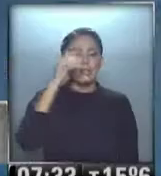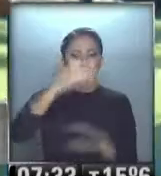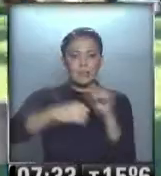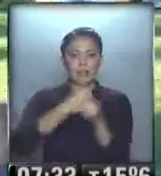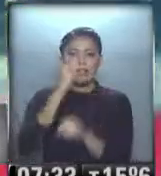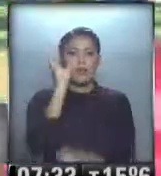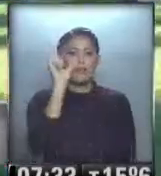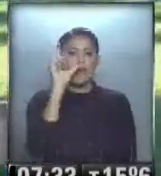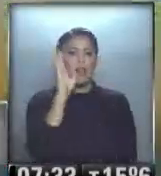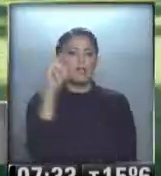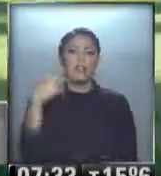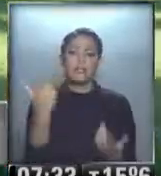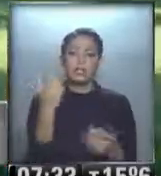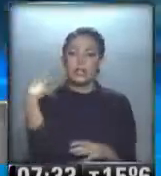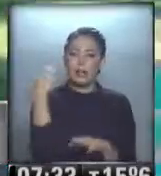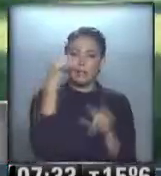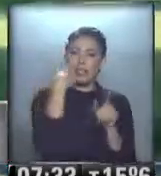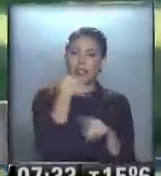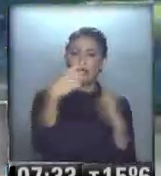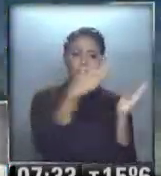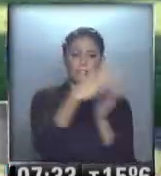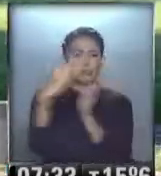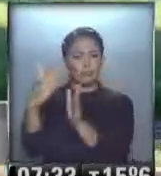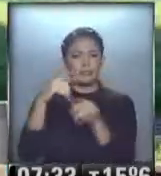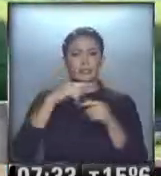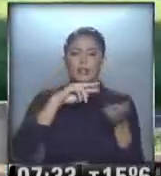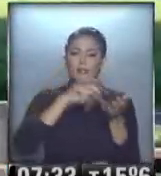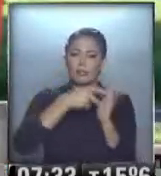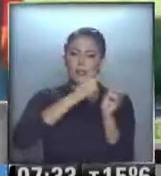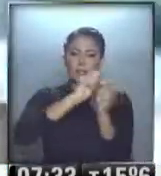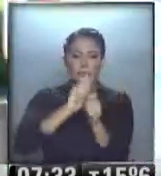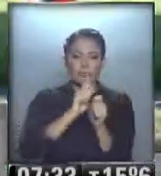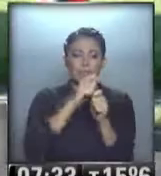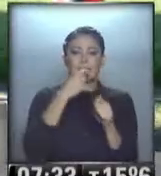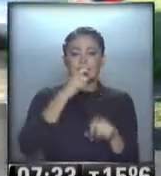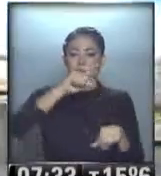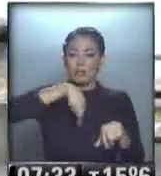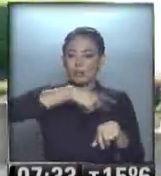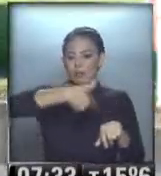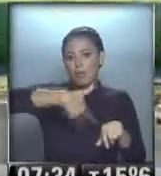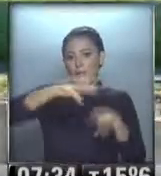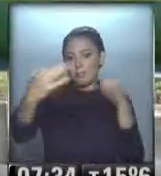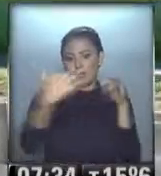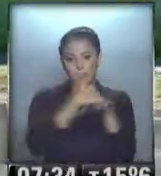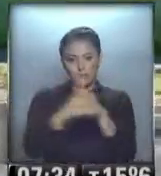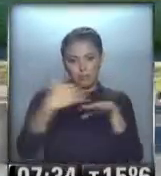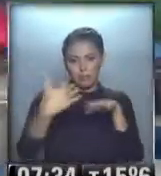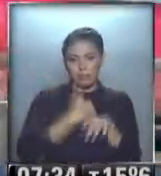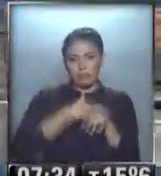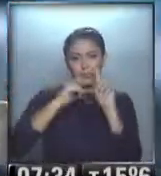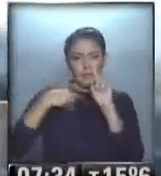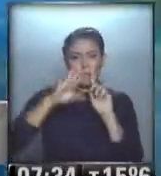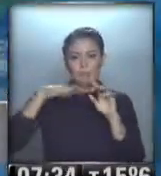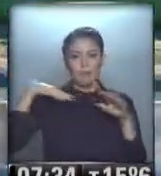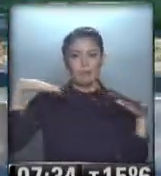está muy complicada con importantes demoras y a medida, por supuesto, que vamos avanzando a la hora pico, el tránsito se incrementa y las demoras también.